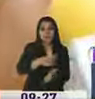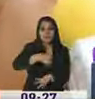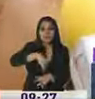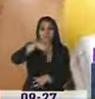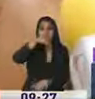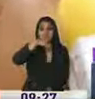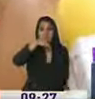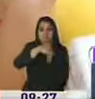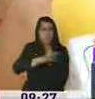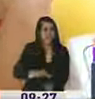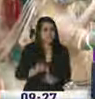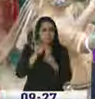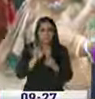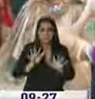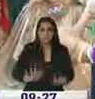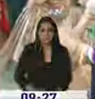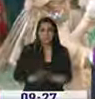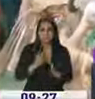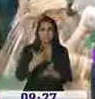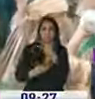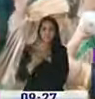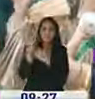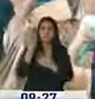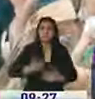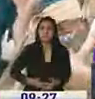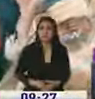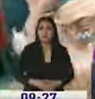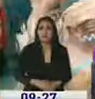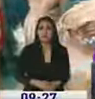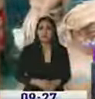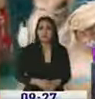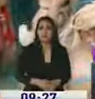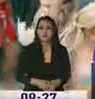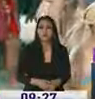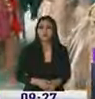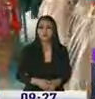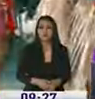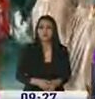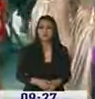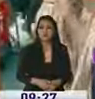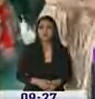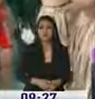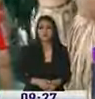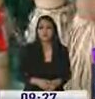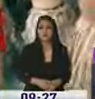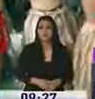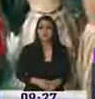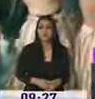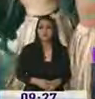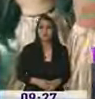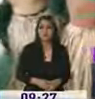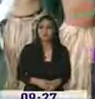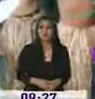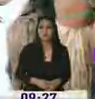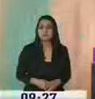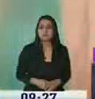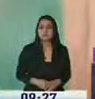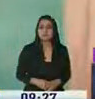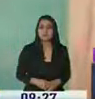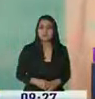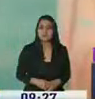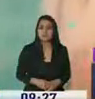manteña es un hito en la historia. 525 años de la